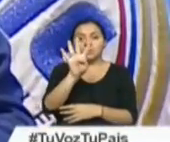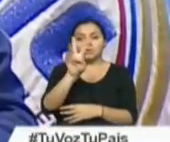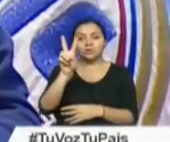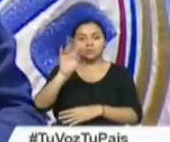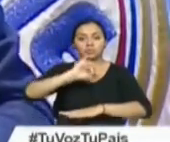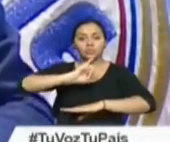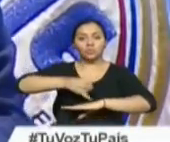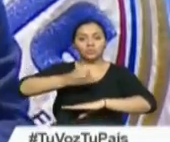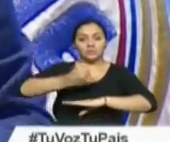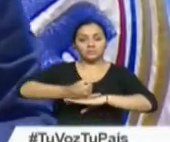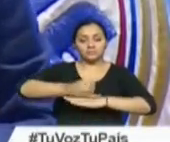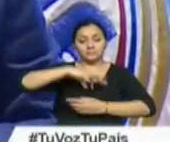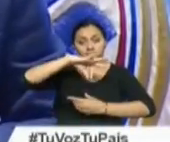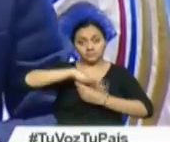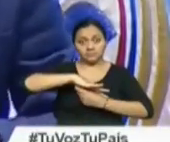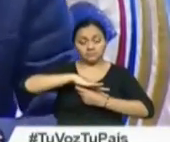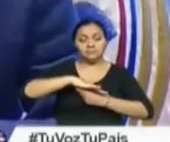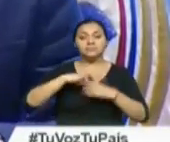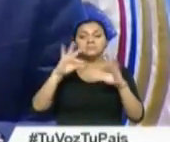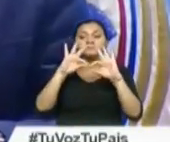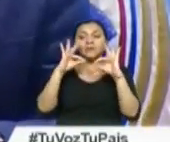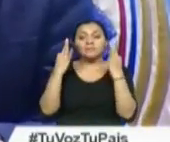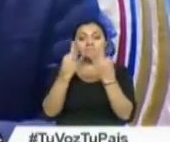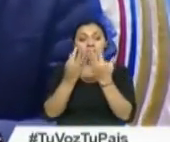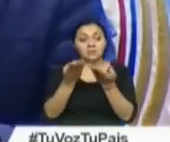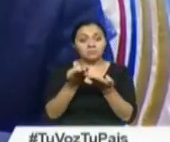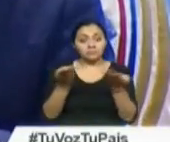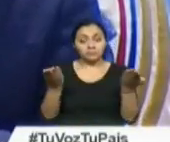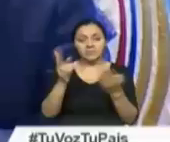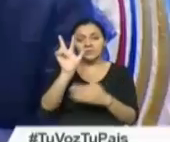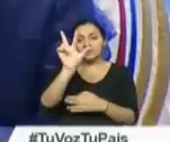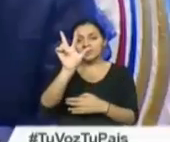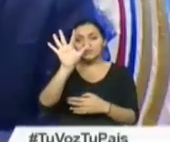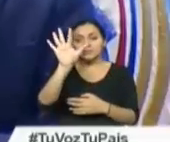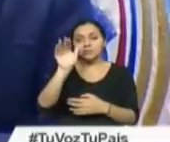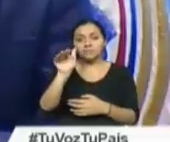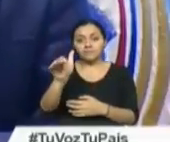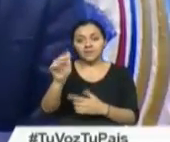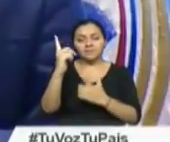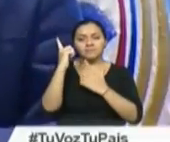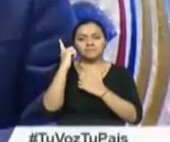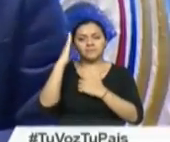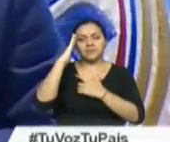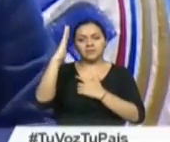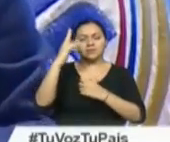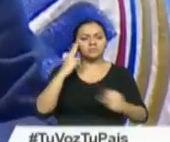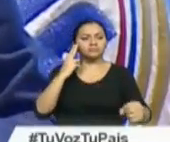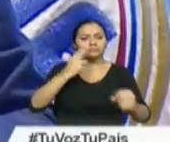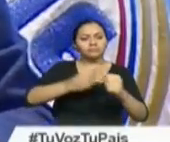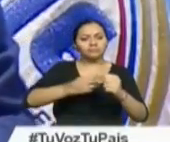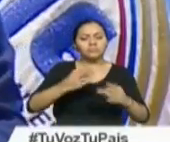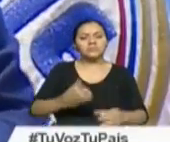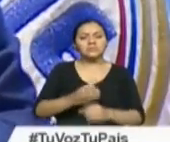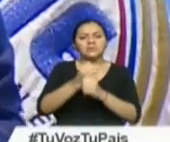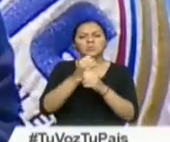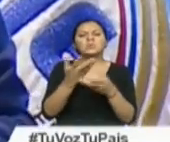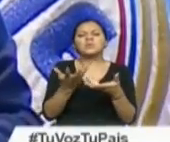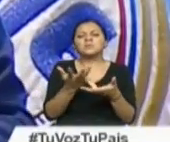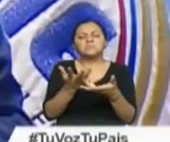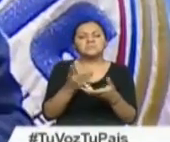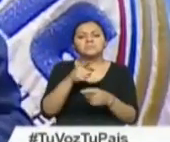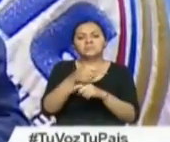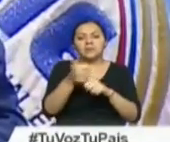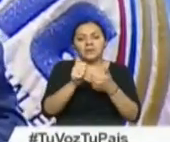del voto, las familias de los 35.000 militares que participaron en la seguridad de cada uno